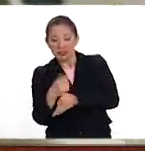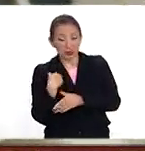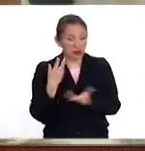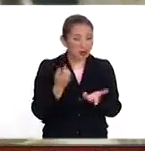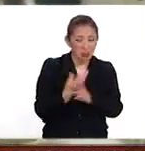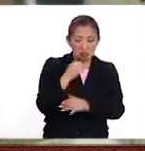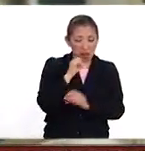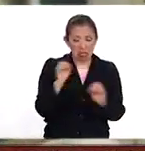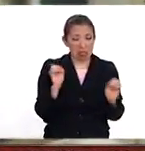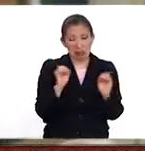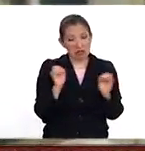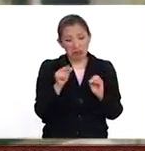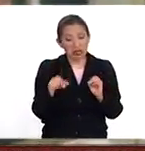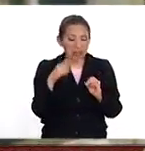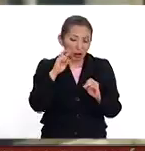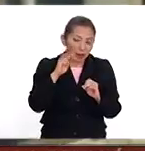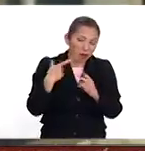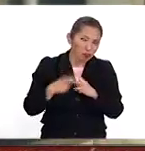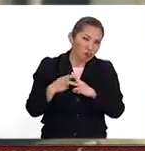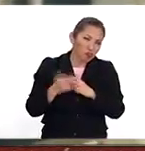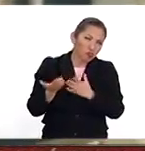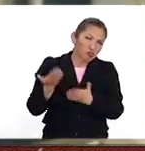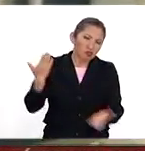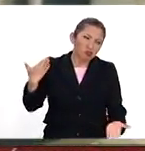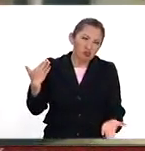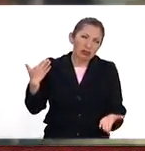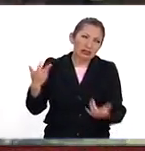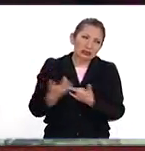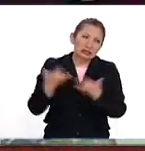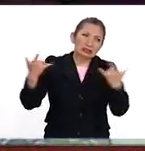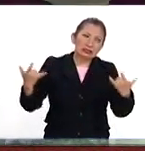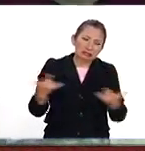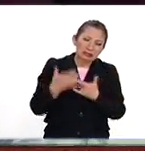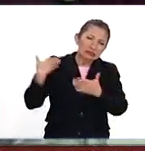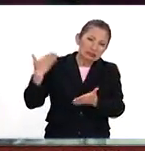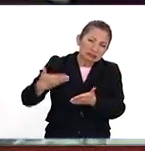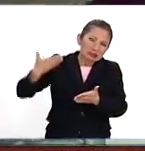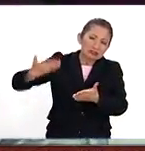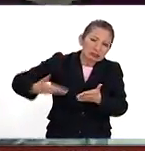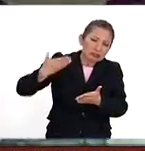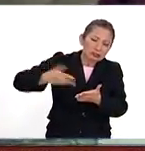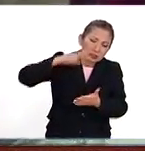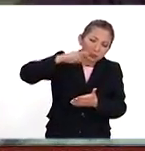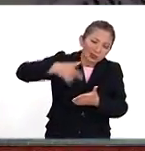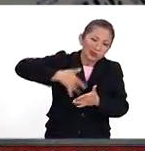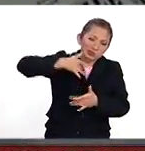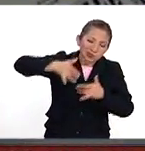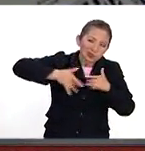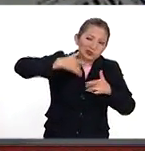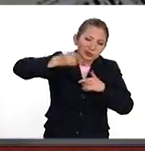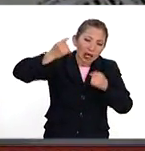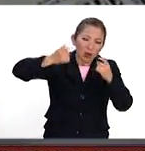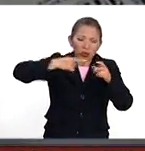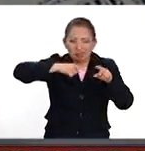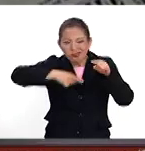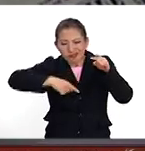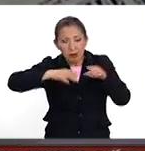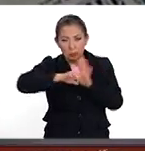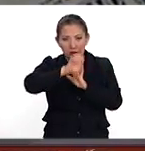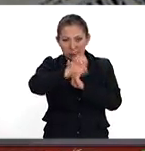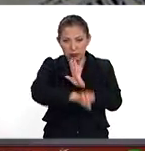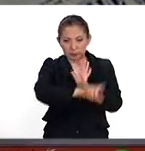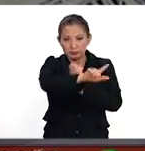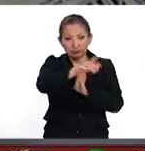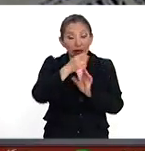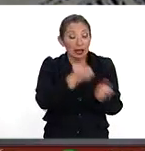diciembre, sino más bien tomando en cuenta la trayectoria que ya venían mostrando algunas variables. Por